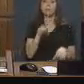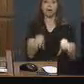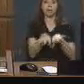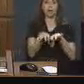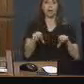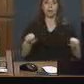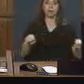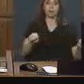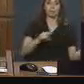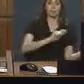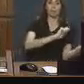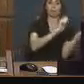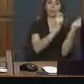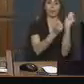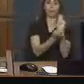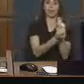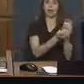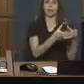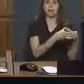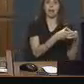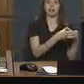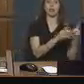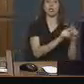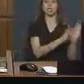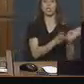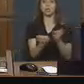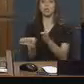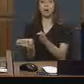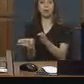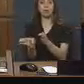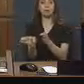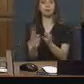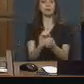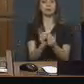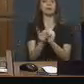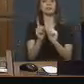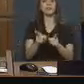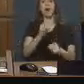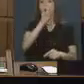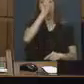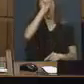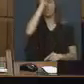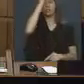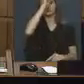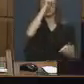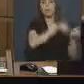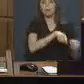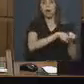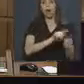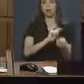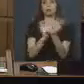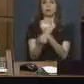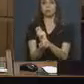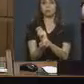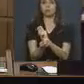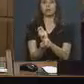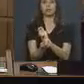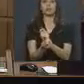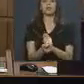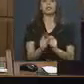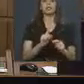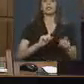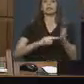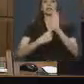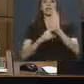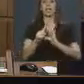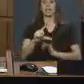de la Transición y el Partido del Orden logró desactivar en los términos en que estaban acostumbrados. Su producto fue la LGE, y